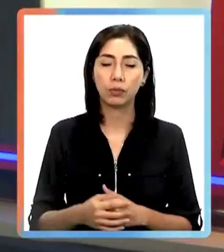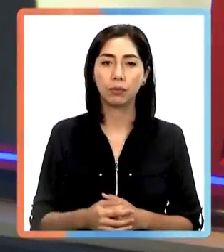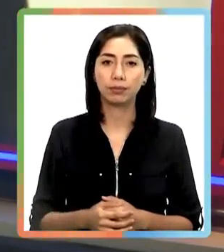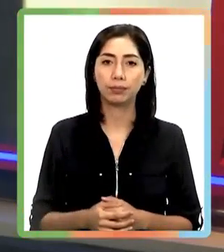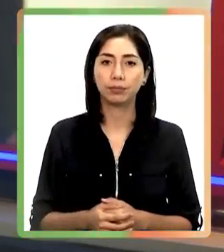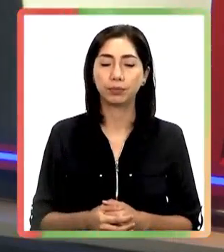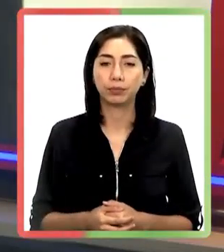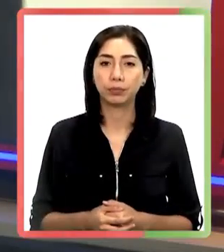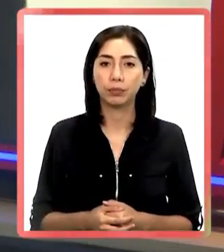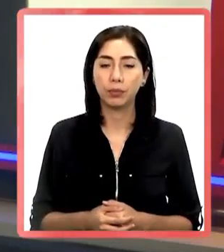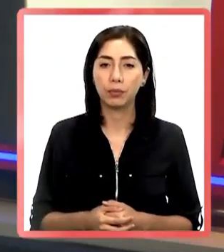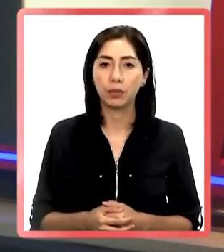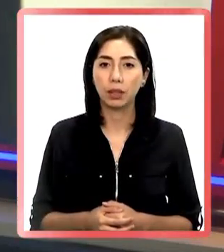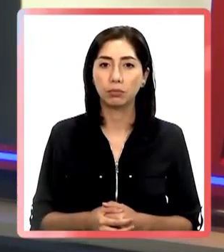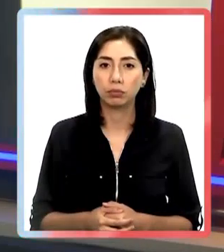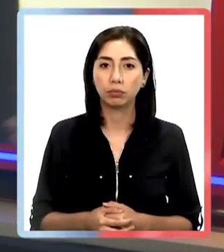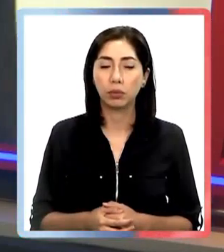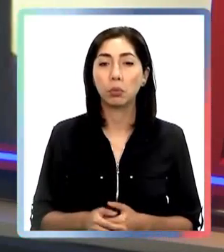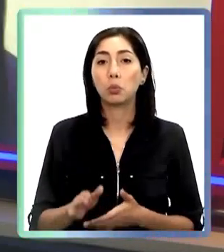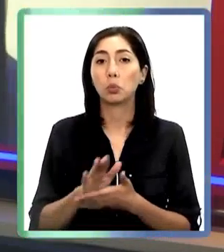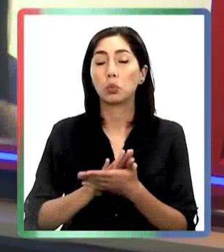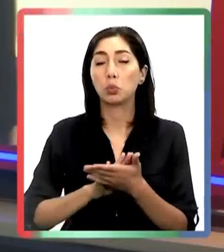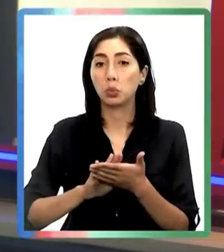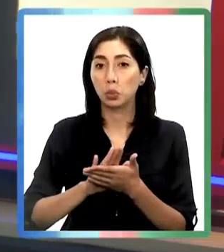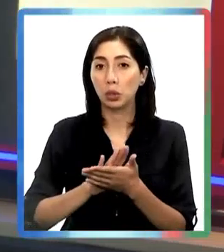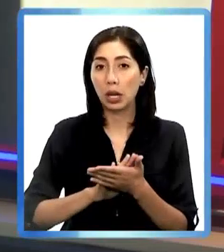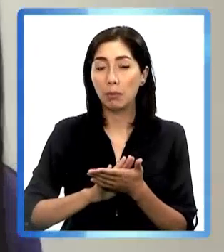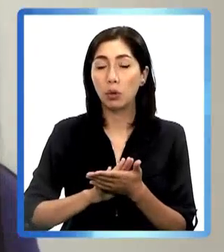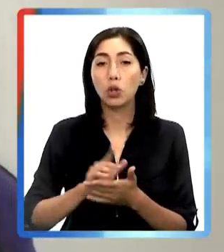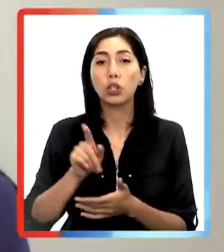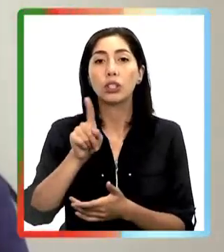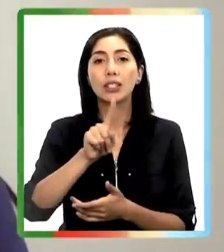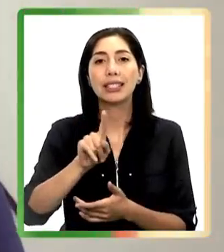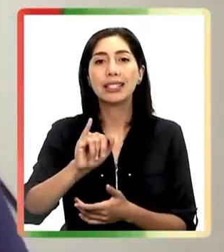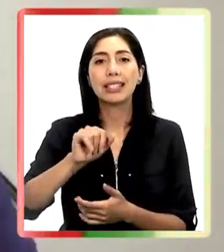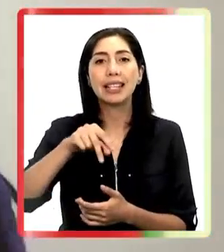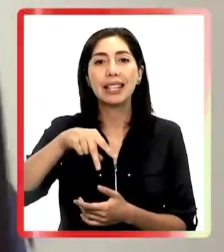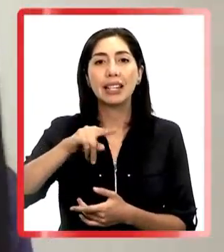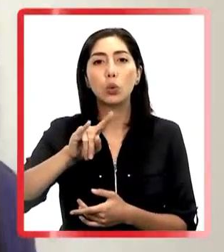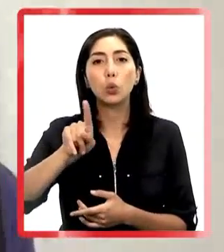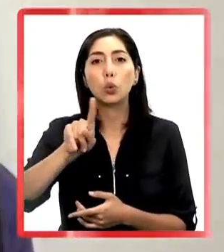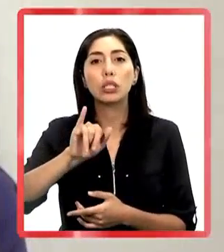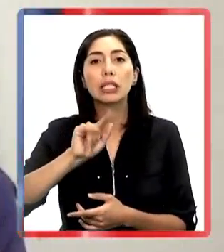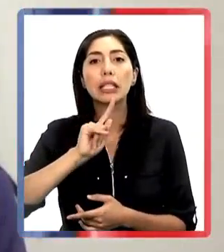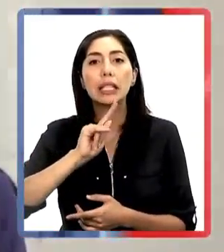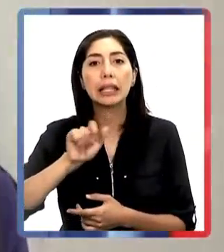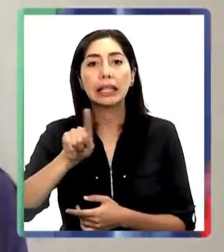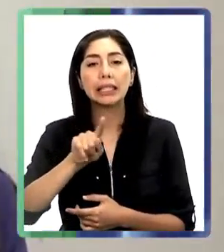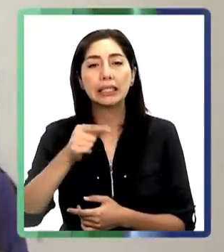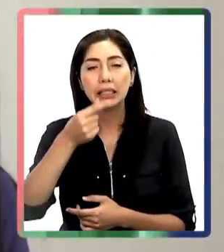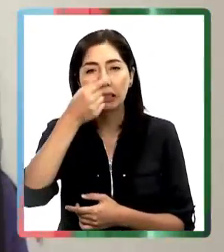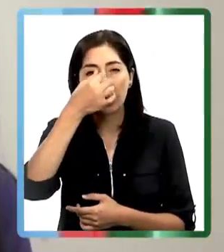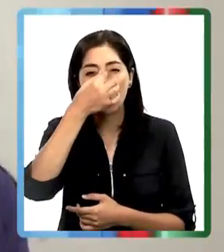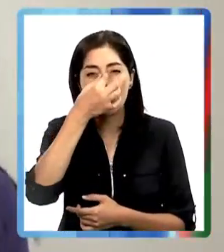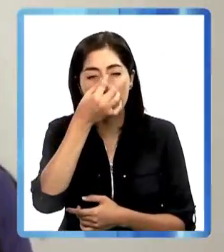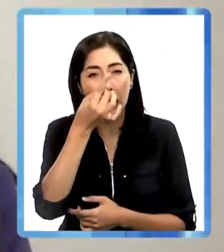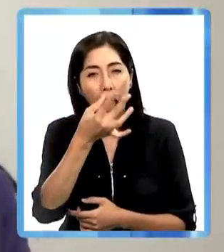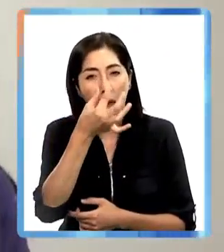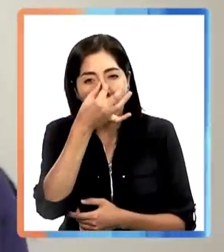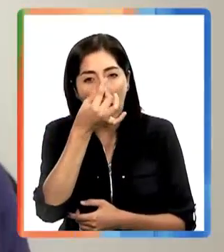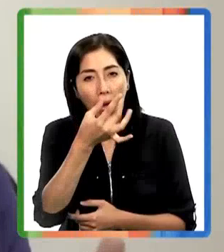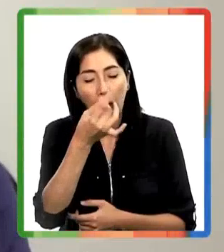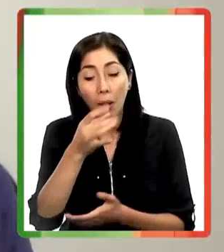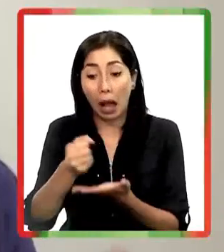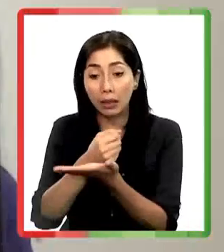y que después de un cierto tiempo ya no responde, por ejemplo, una sinusitis crónica que lleva meses, a pesar del tratamiento, el antibiótico, todo,